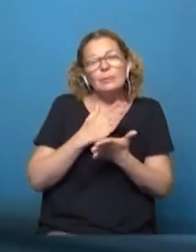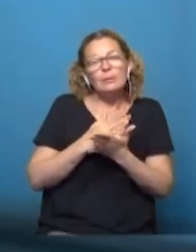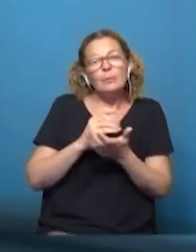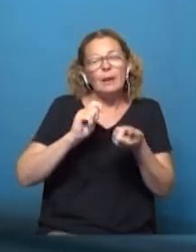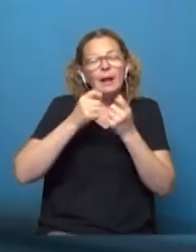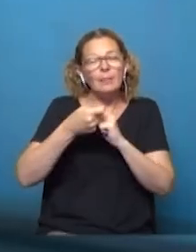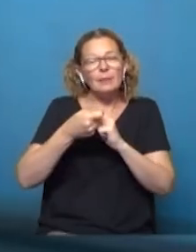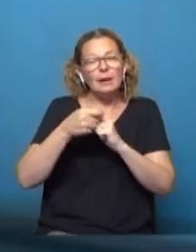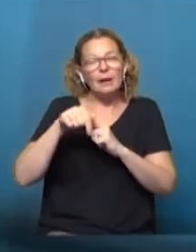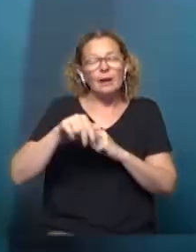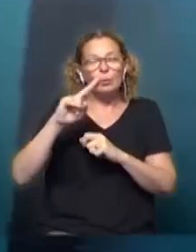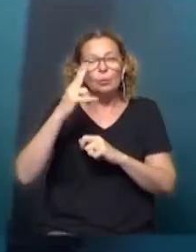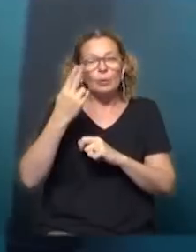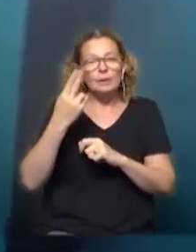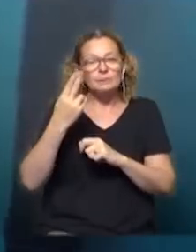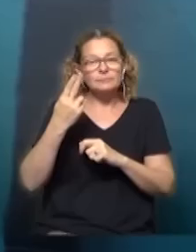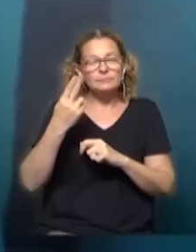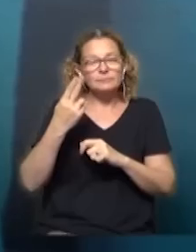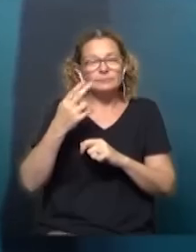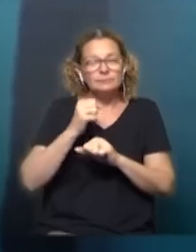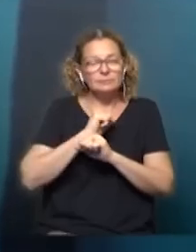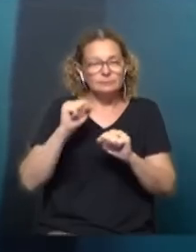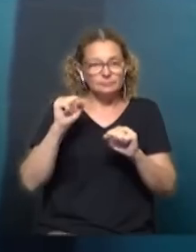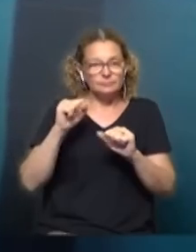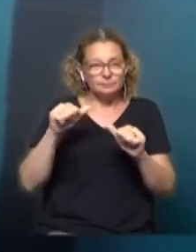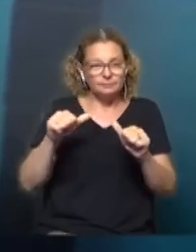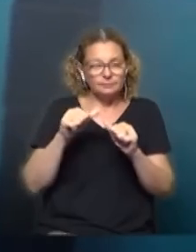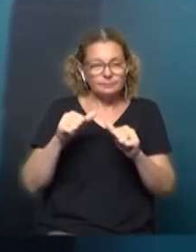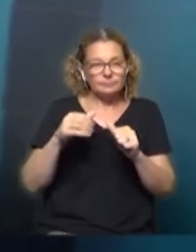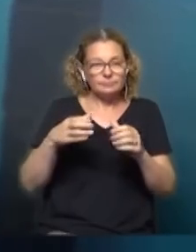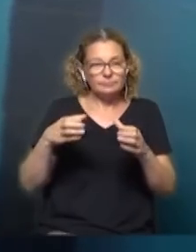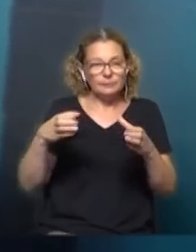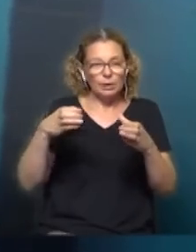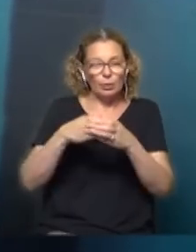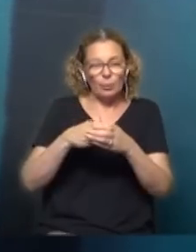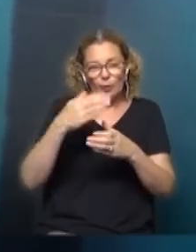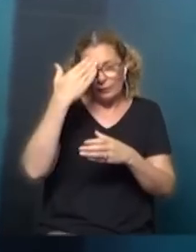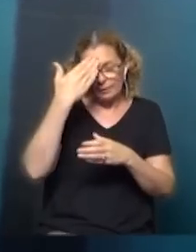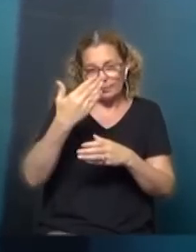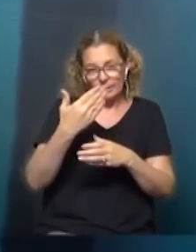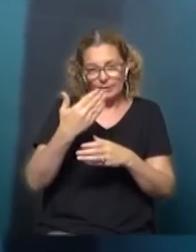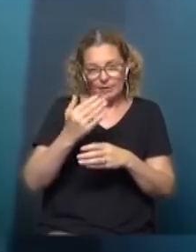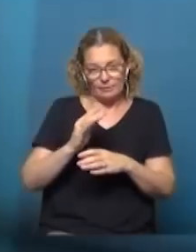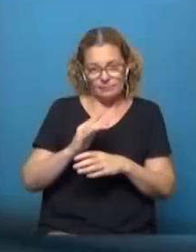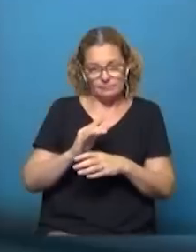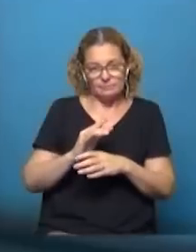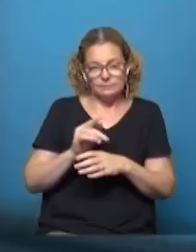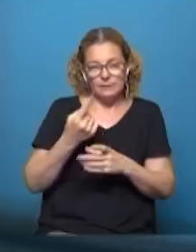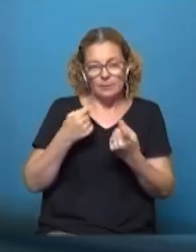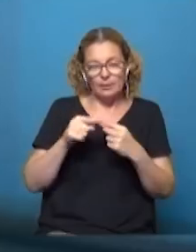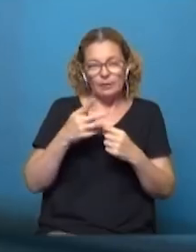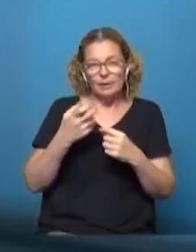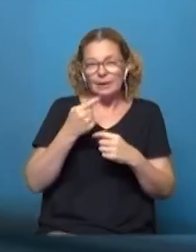cambiar las cosas en este país era imposible hacerlo sin el pueblo frente a prista y sin Y si en el frente amplio pero